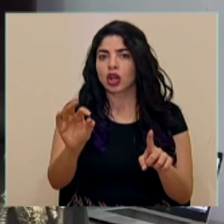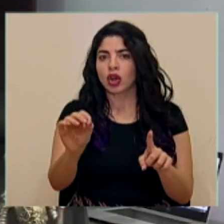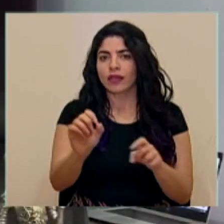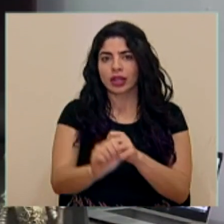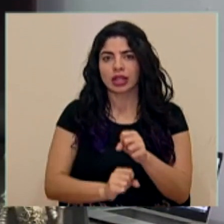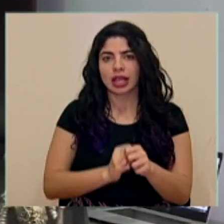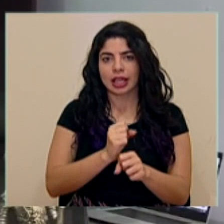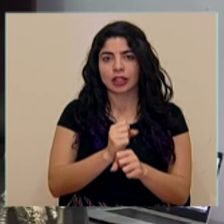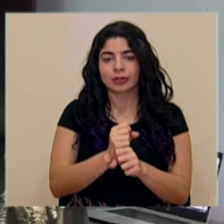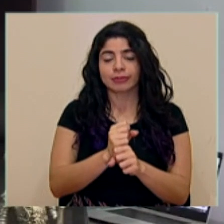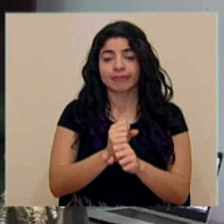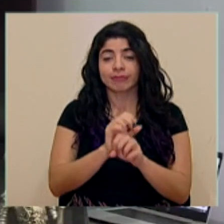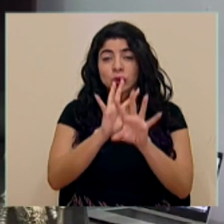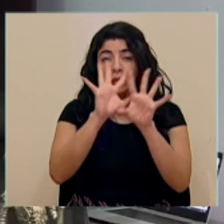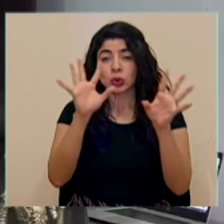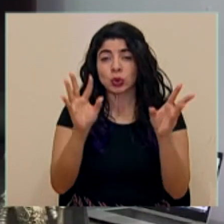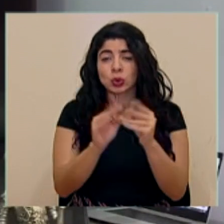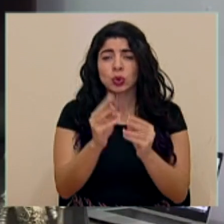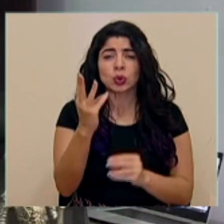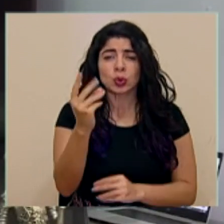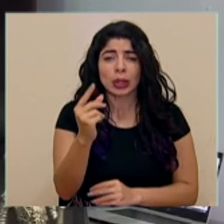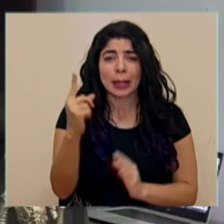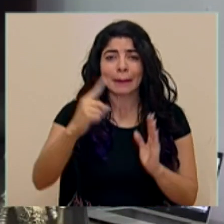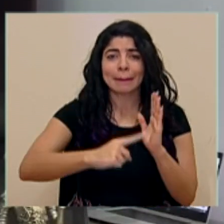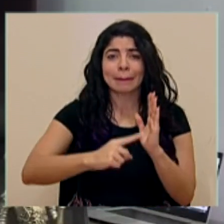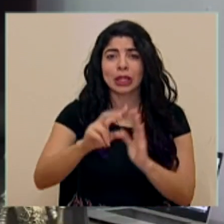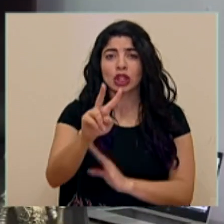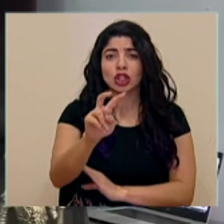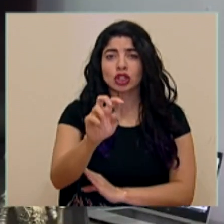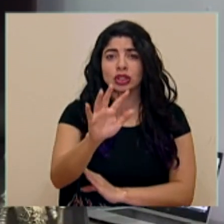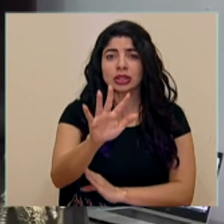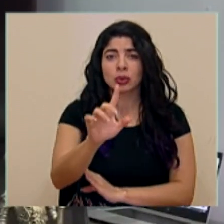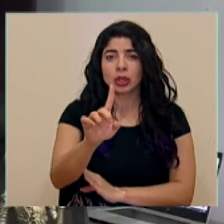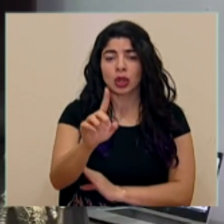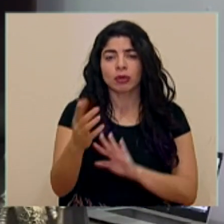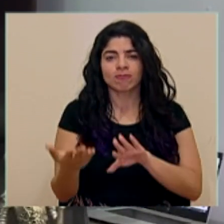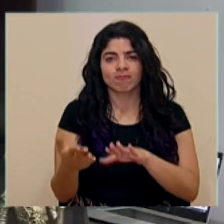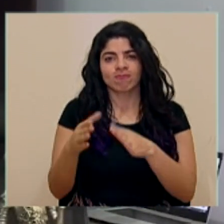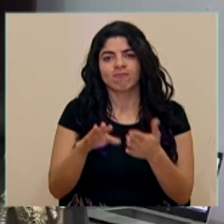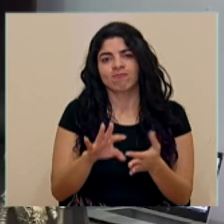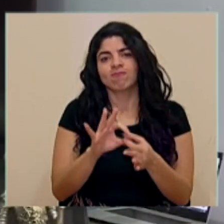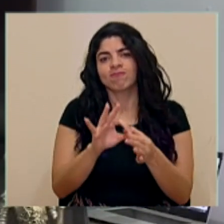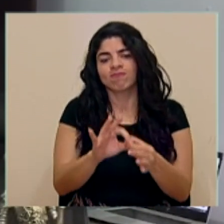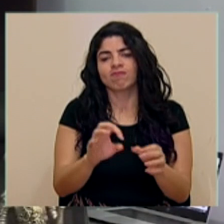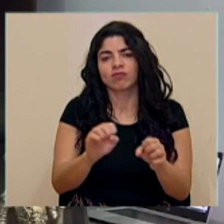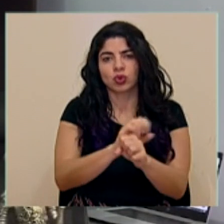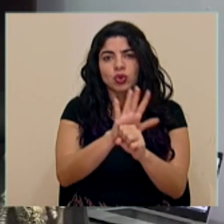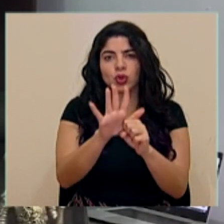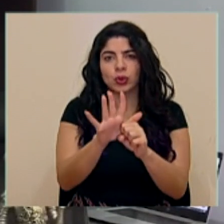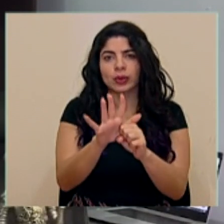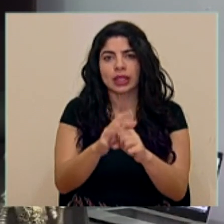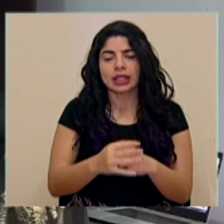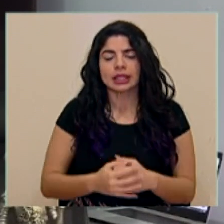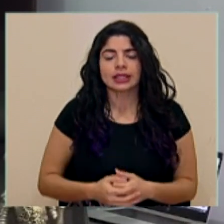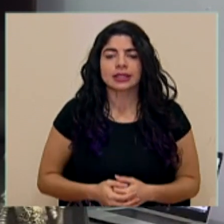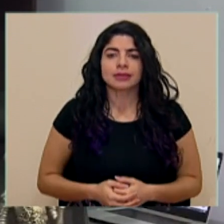años. En total se contabilizan 1.251 decesos relacionados con COVID-19,